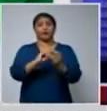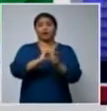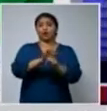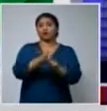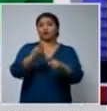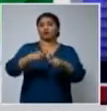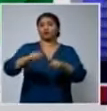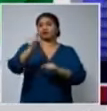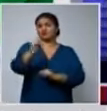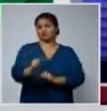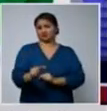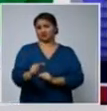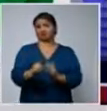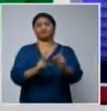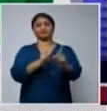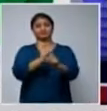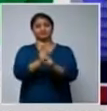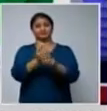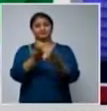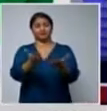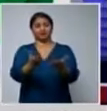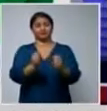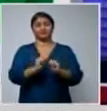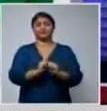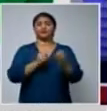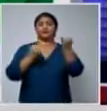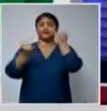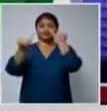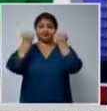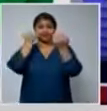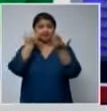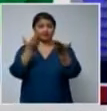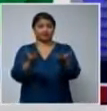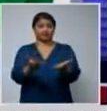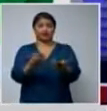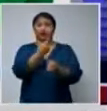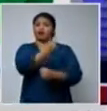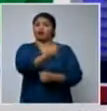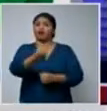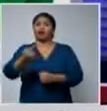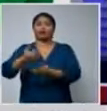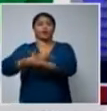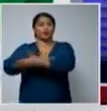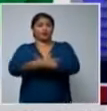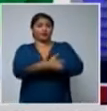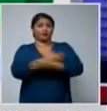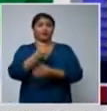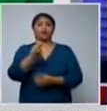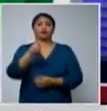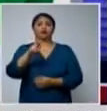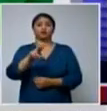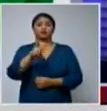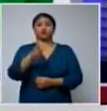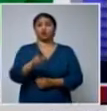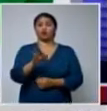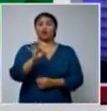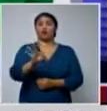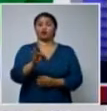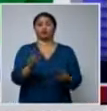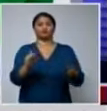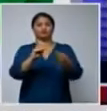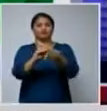Se identifican por cada lactante un promedio de 12,8 contactos.